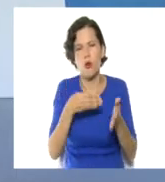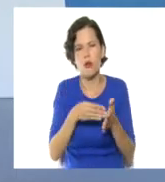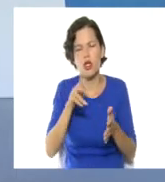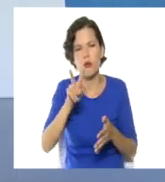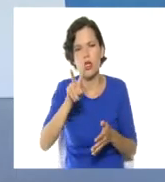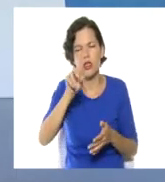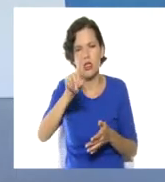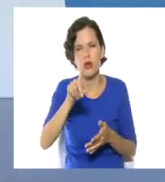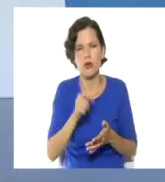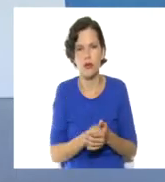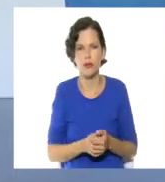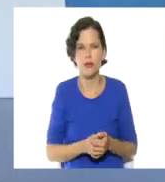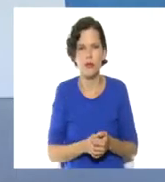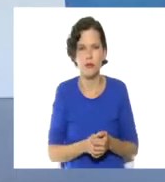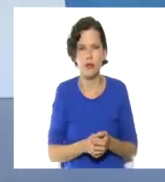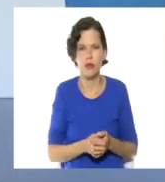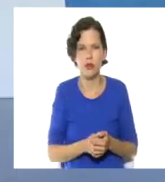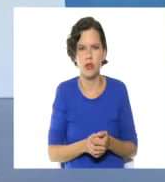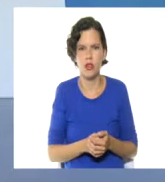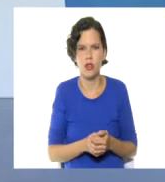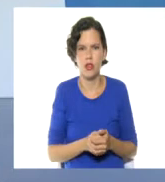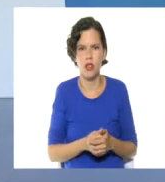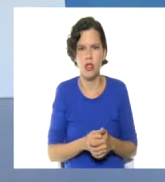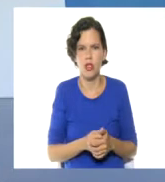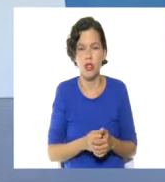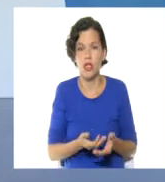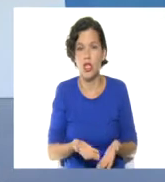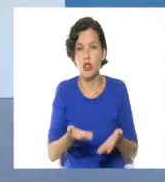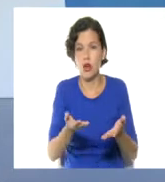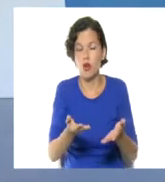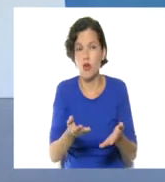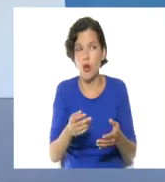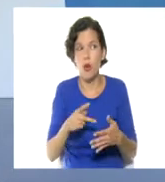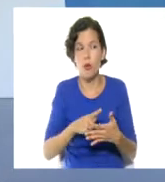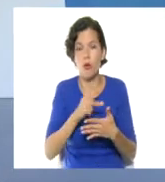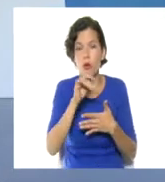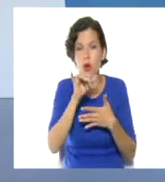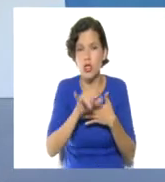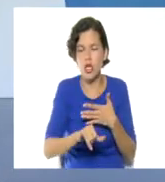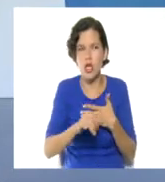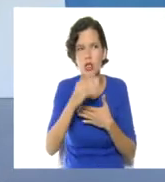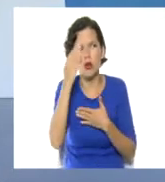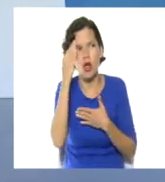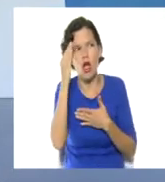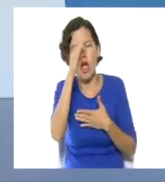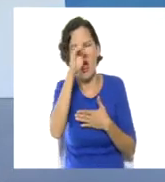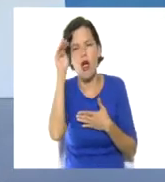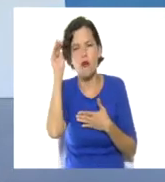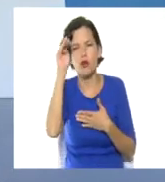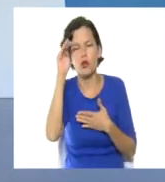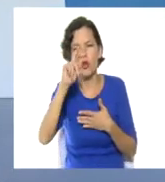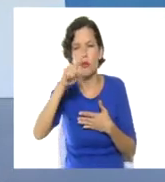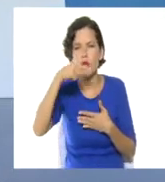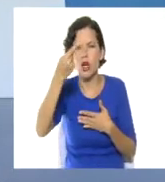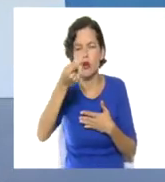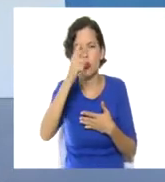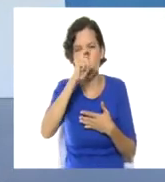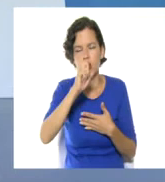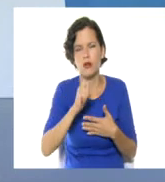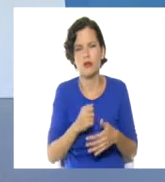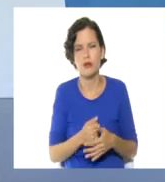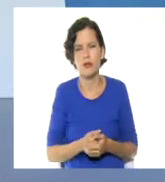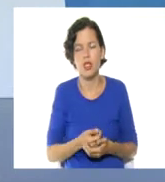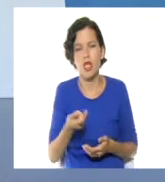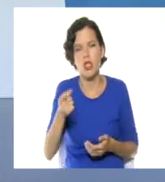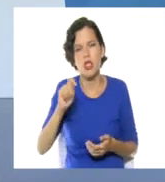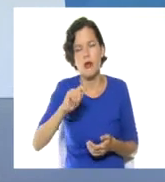2021. Y por supuesto ya ir brindando las nuevas metas o proyectándonos las nuevas metas para el próximo año nuevo.